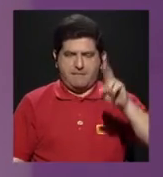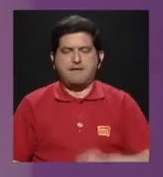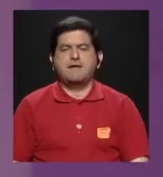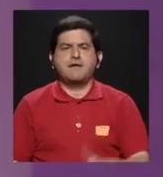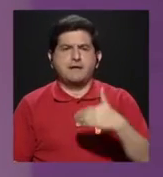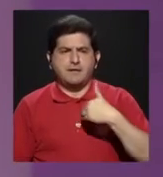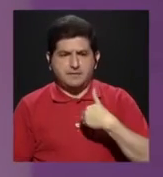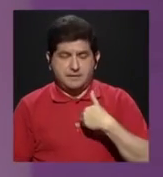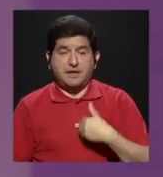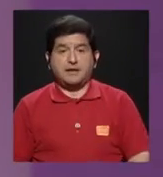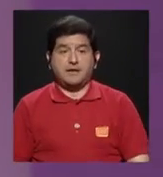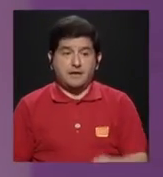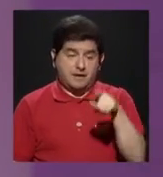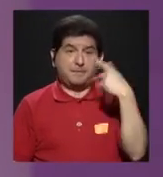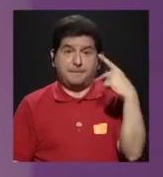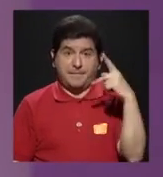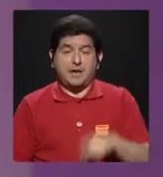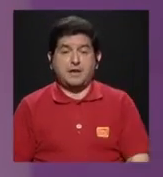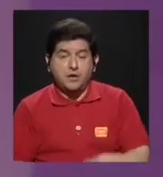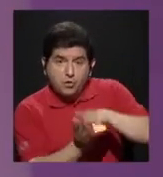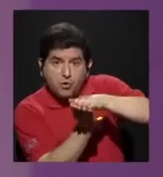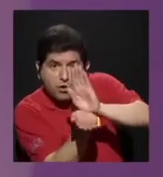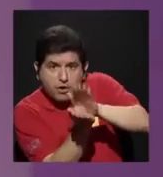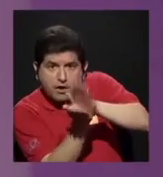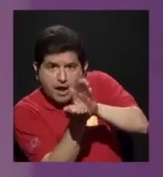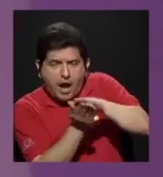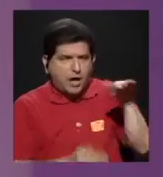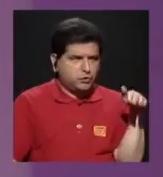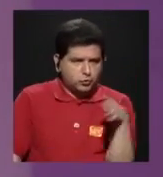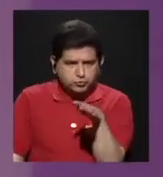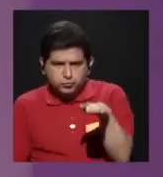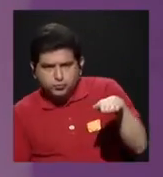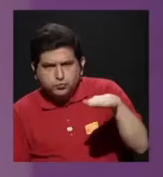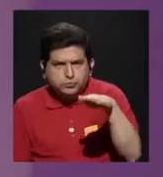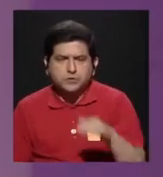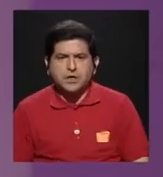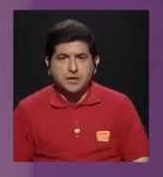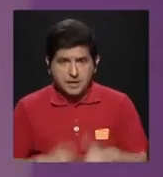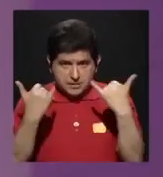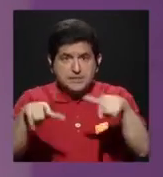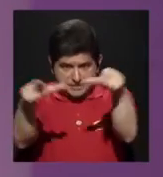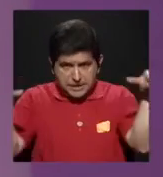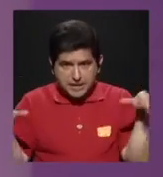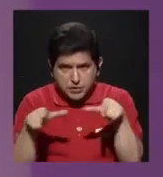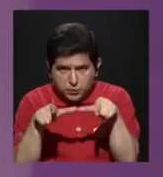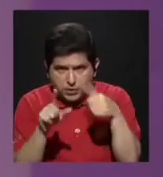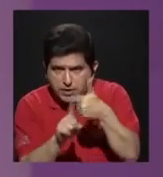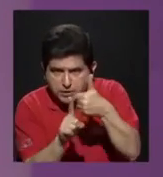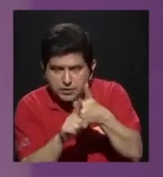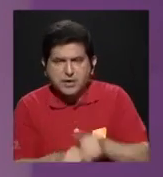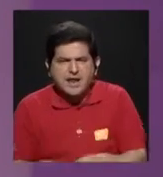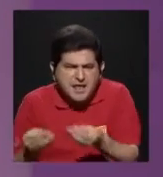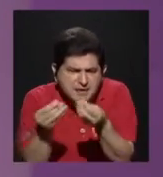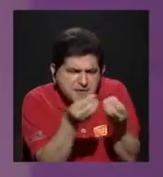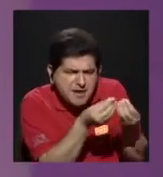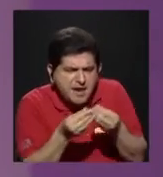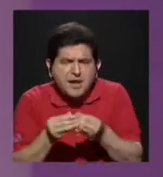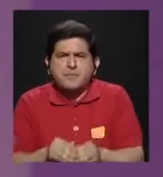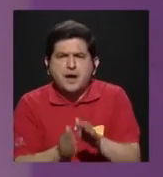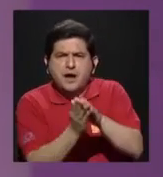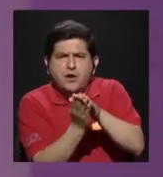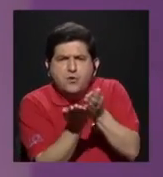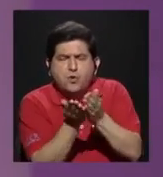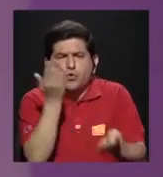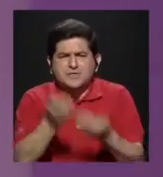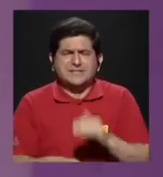tengo peligros con lagartos, culebras, dentro del manglar. Y en el barro hay conchas que se